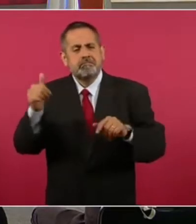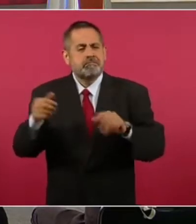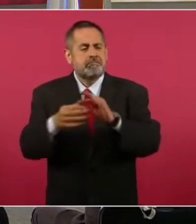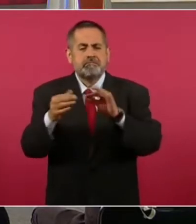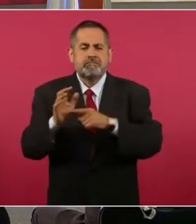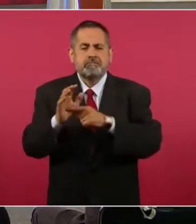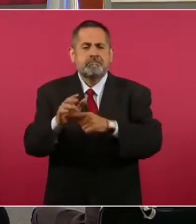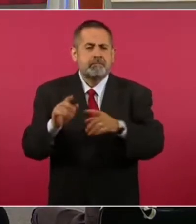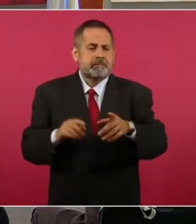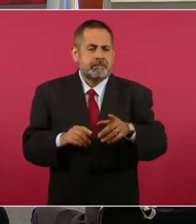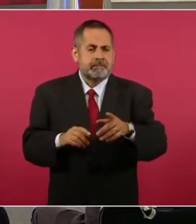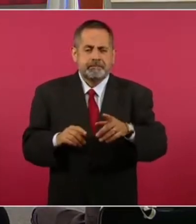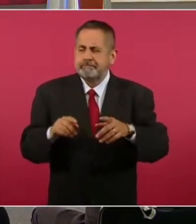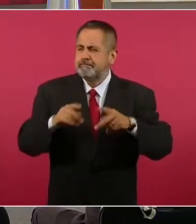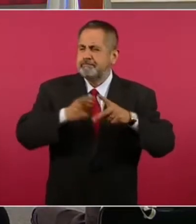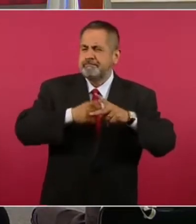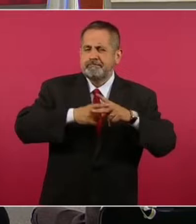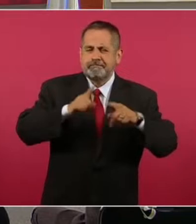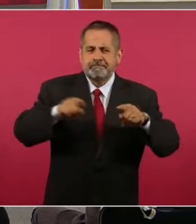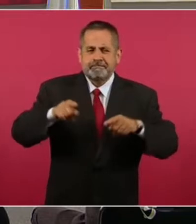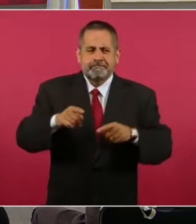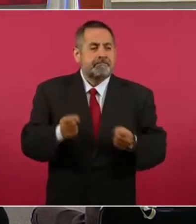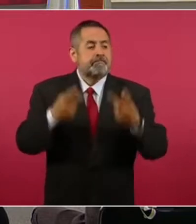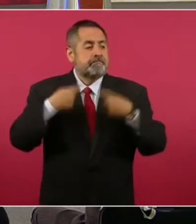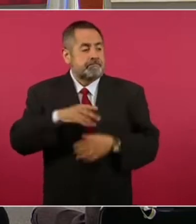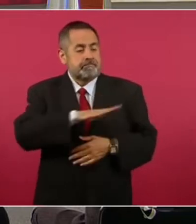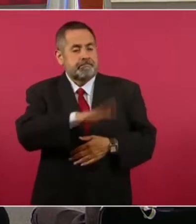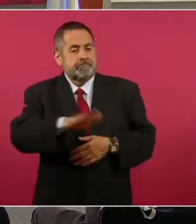pongamos la gráfica de letalidad,